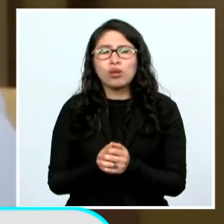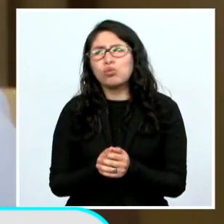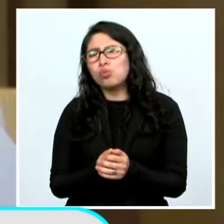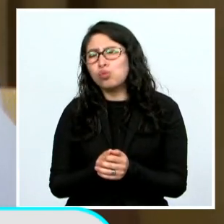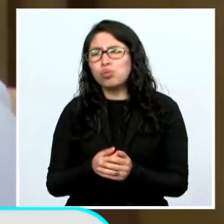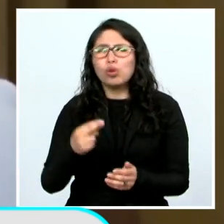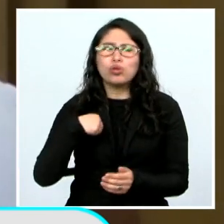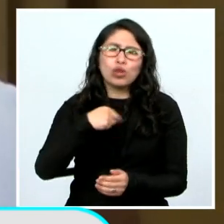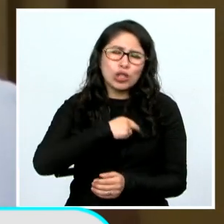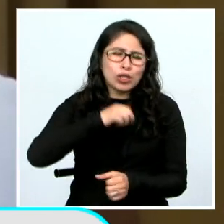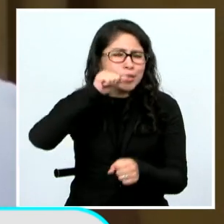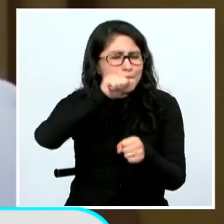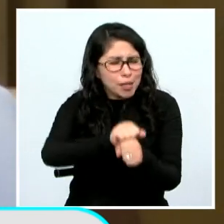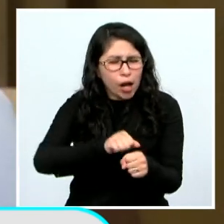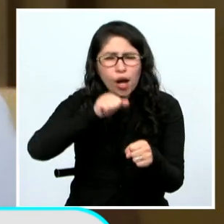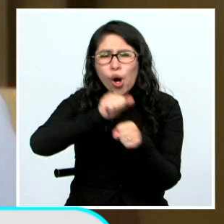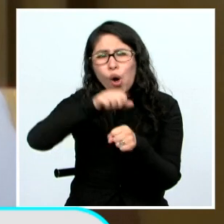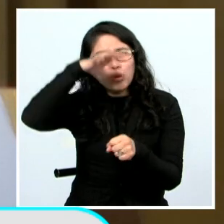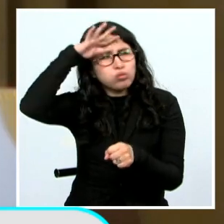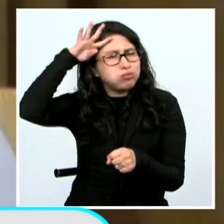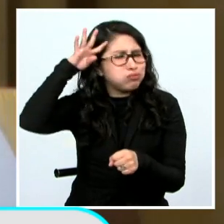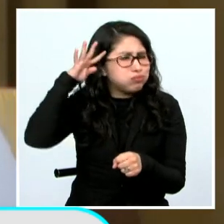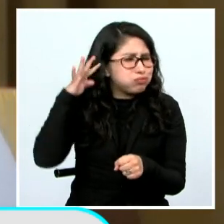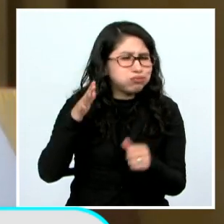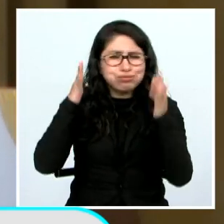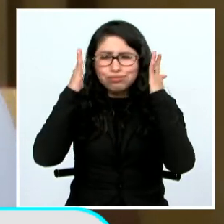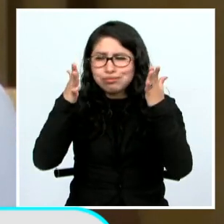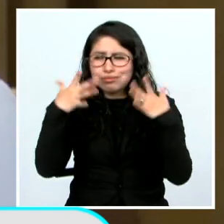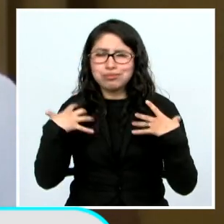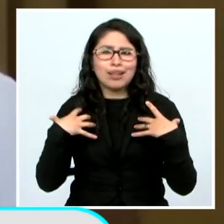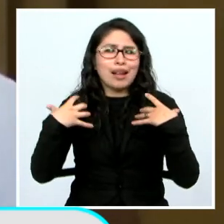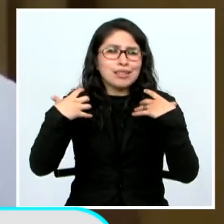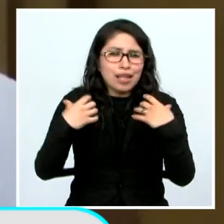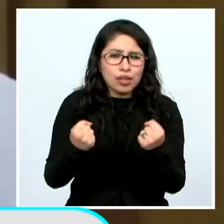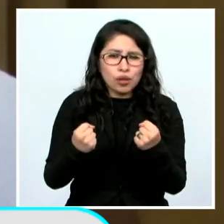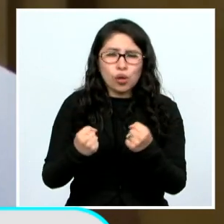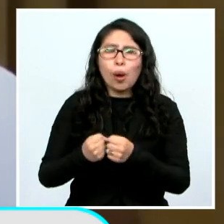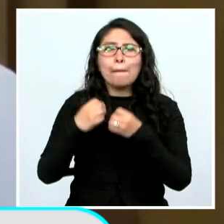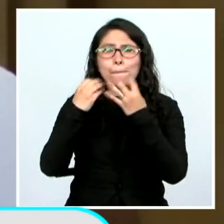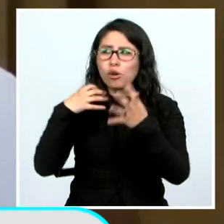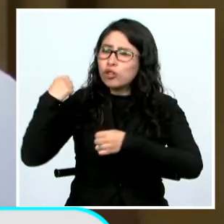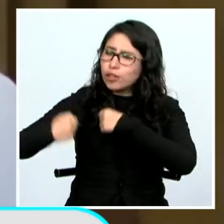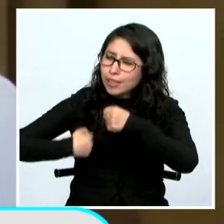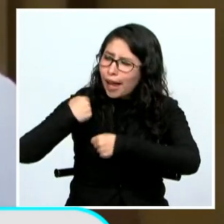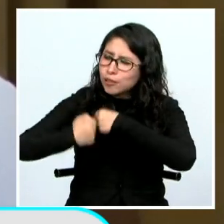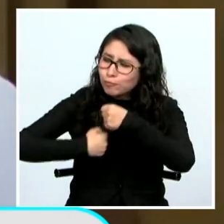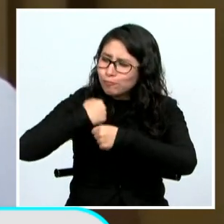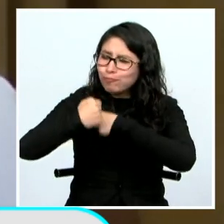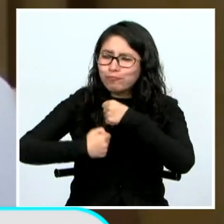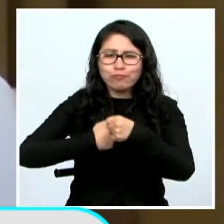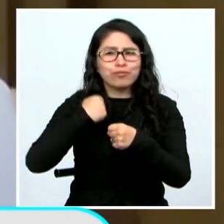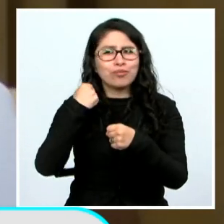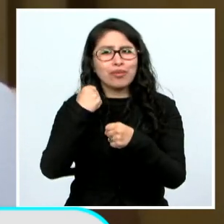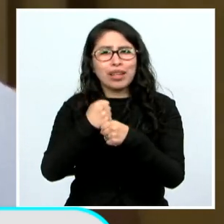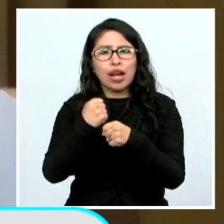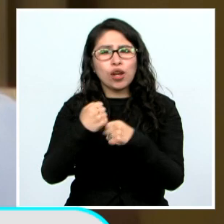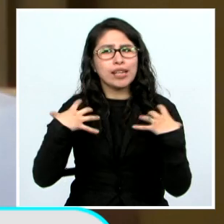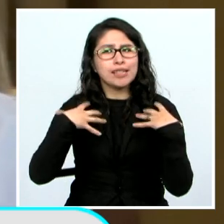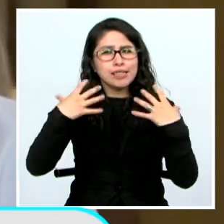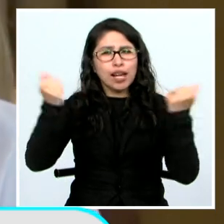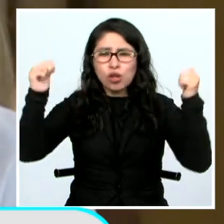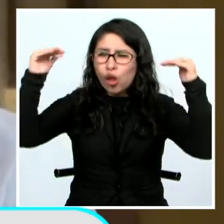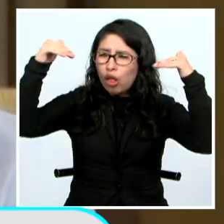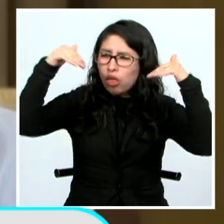décadas, no solamente en los 14 años del movimiento al socialismo, sino de que hemos tenido que trabajar durísimo para poder